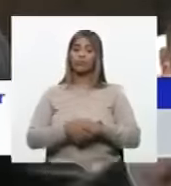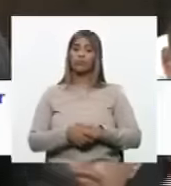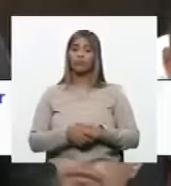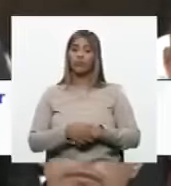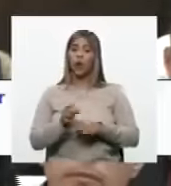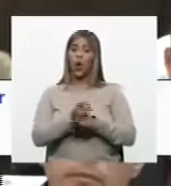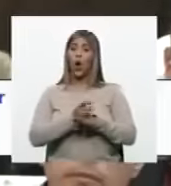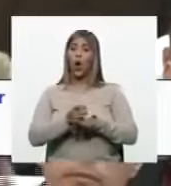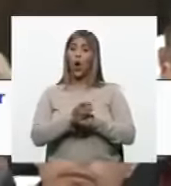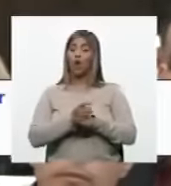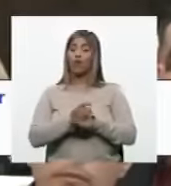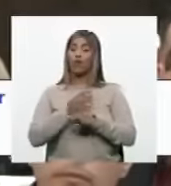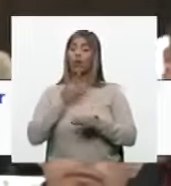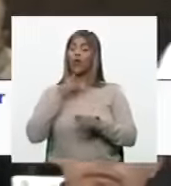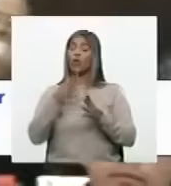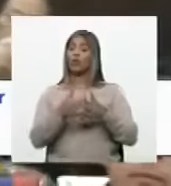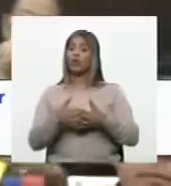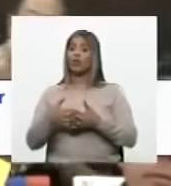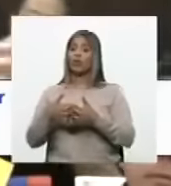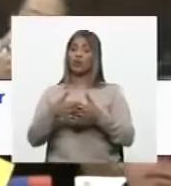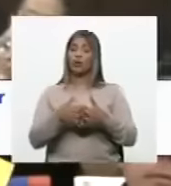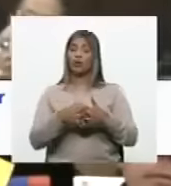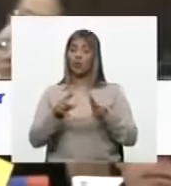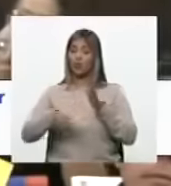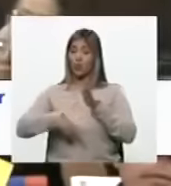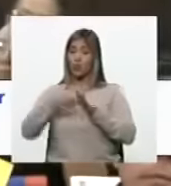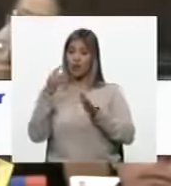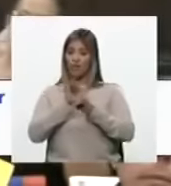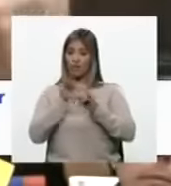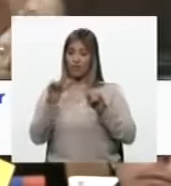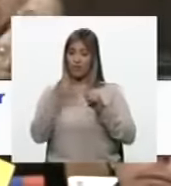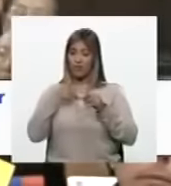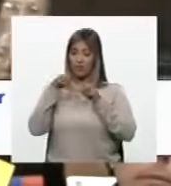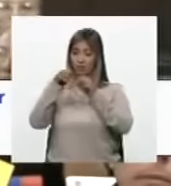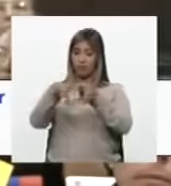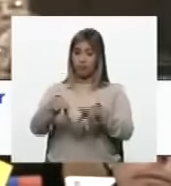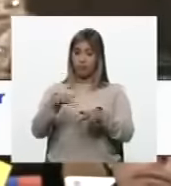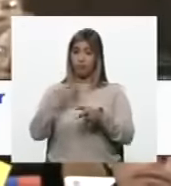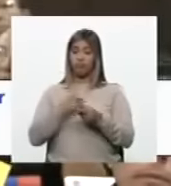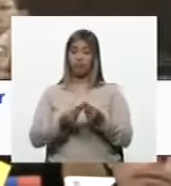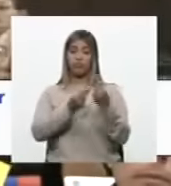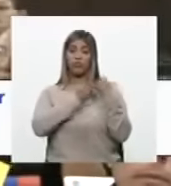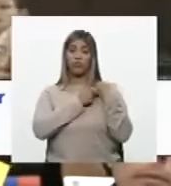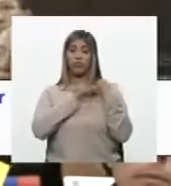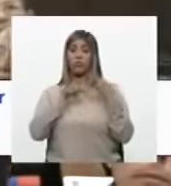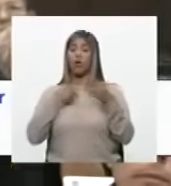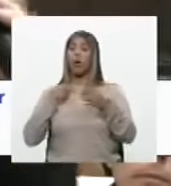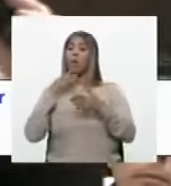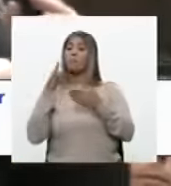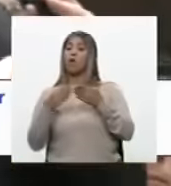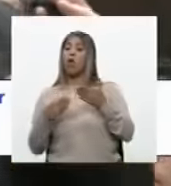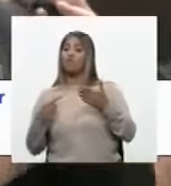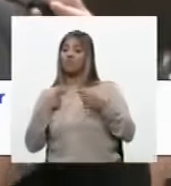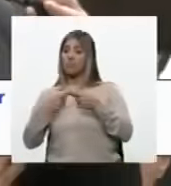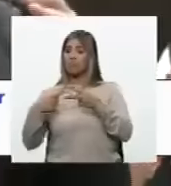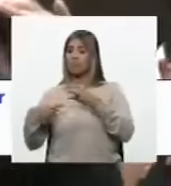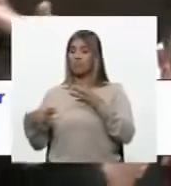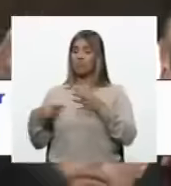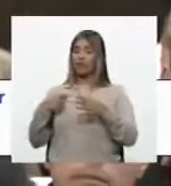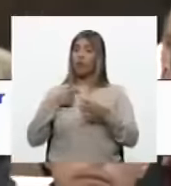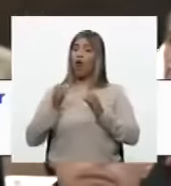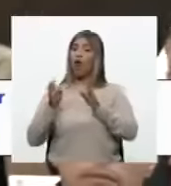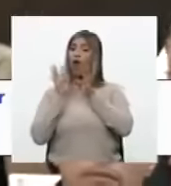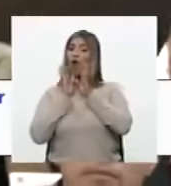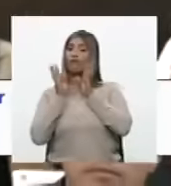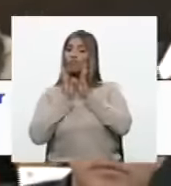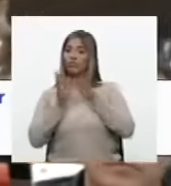los gobiernos de los Estados Unidos, una vez que salen de sus cargos y empiezan a hacer sus biografías y sus